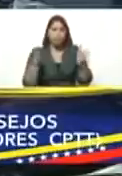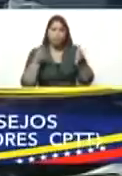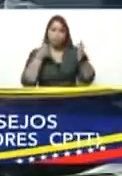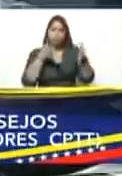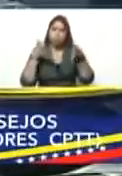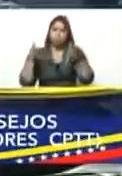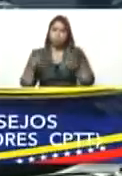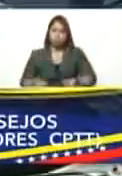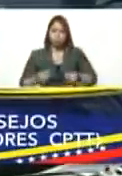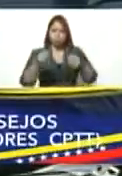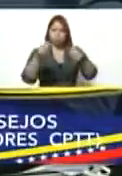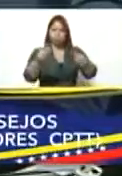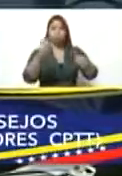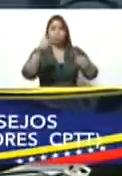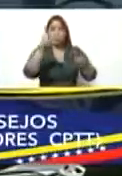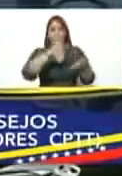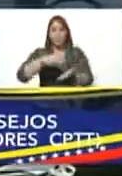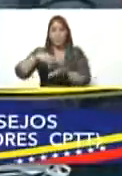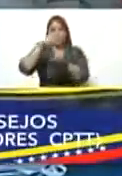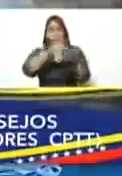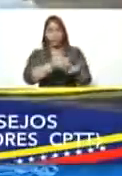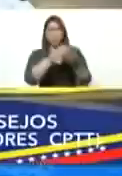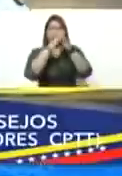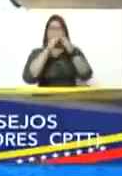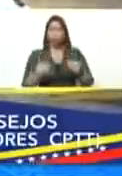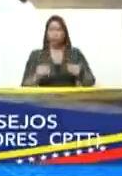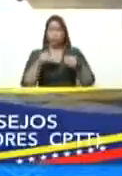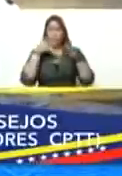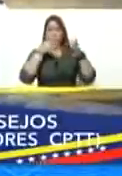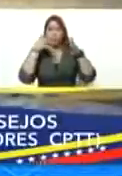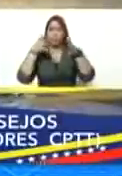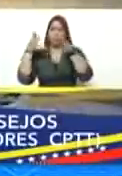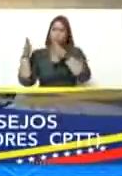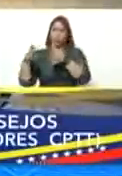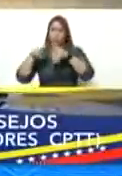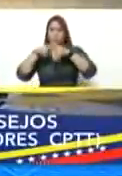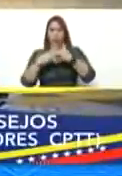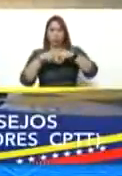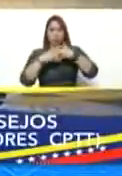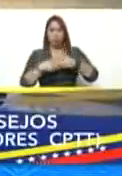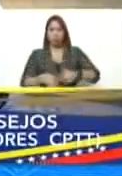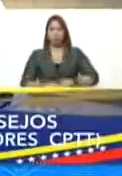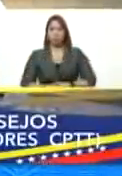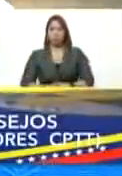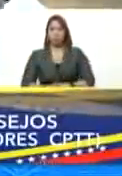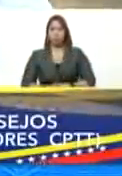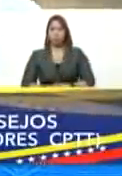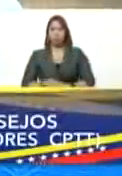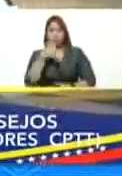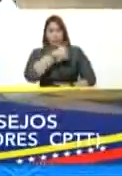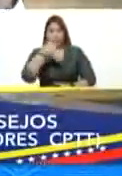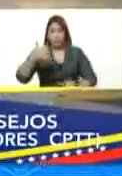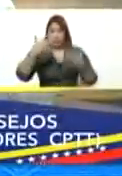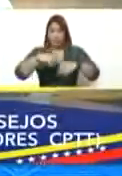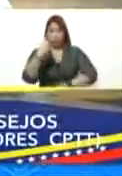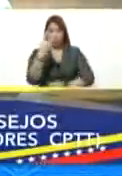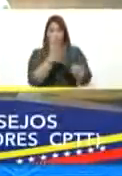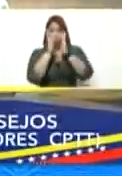folleto, que participe en los diplomados, en los talleres. Cada fábrica una